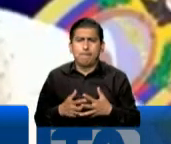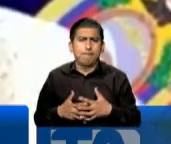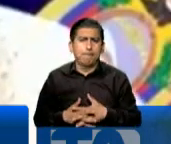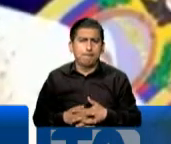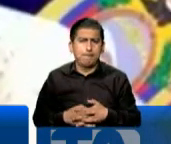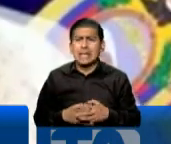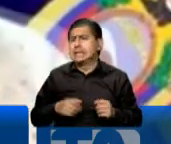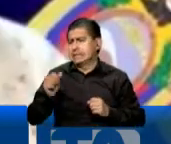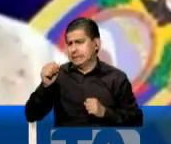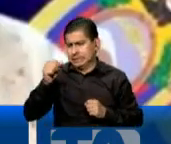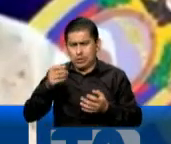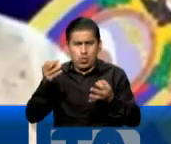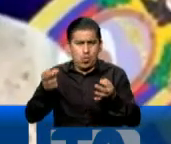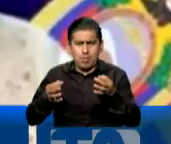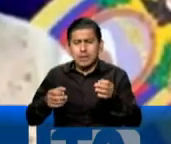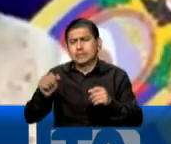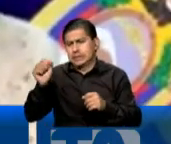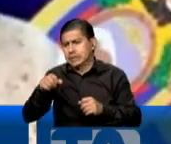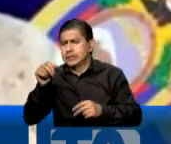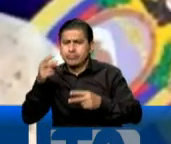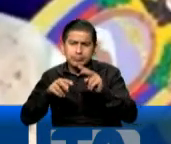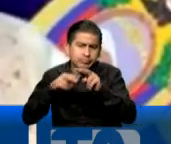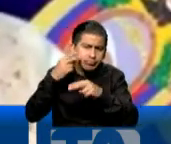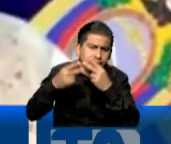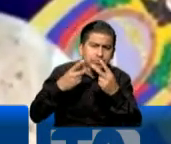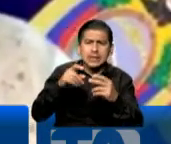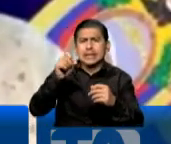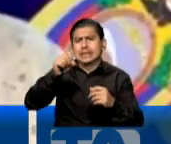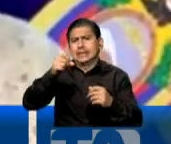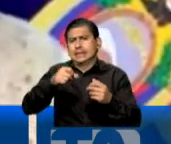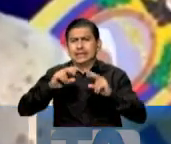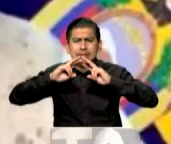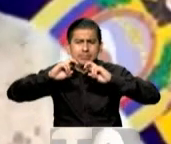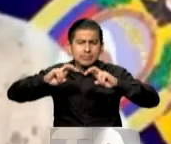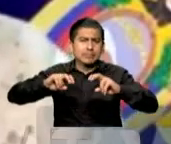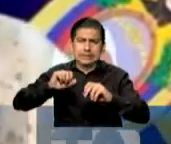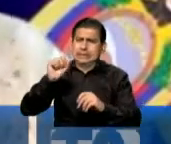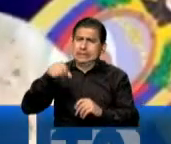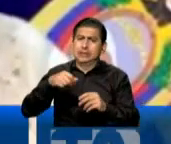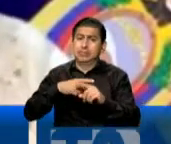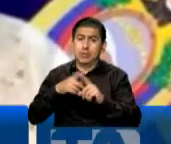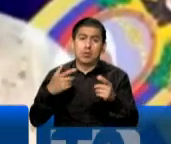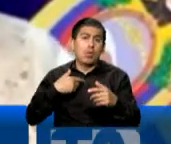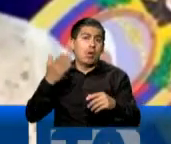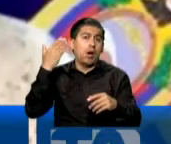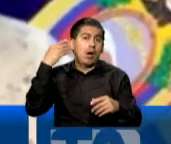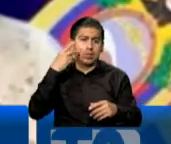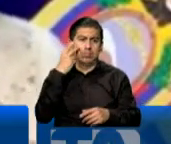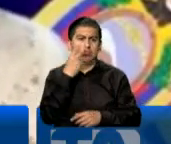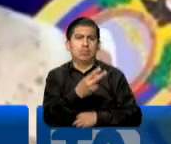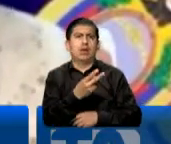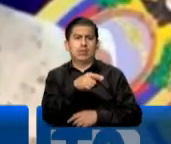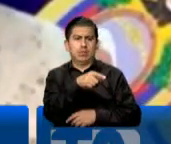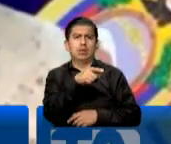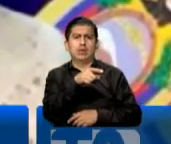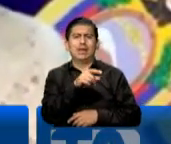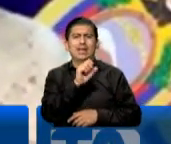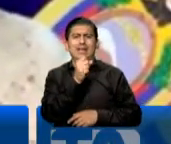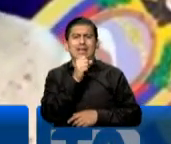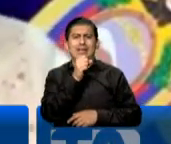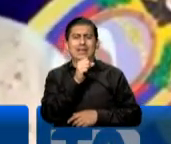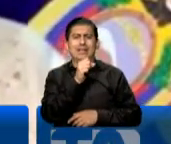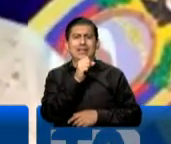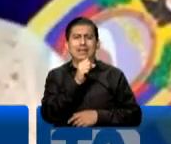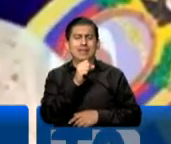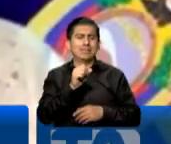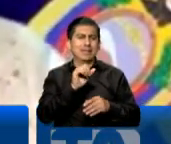quiere decir que no las cumpla. Que el año pasado nosotros ya comunicamos resultados respecto de lo que son las operaciones de cesión de